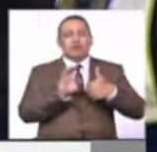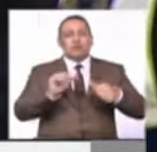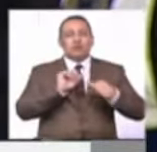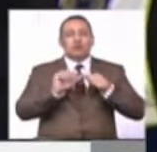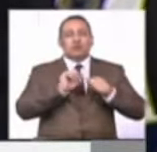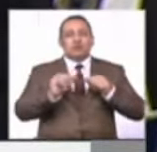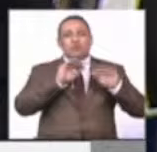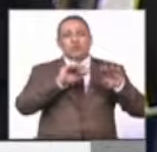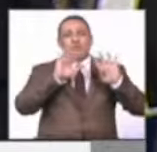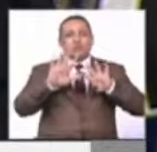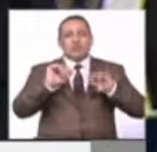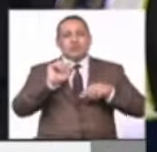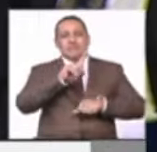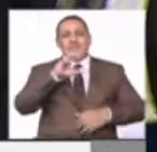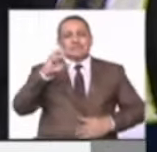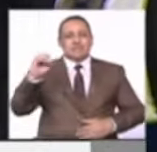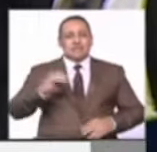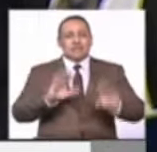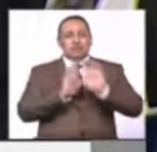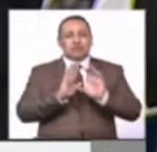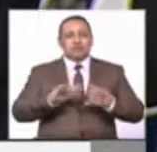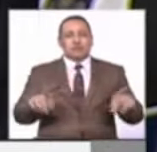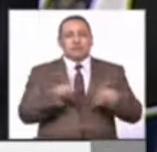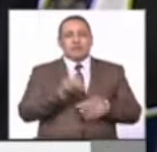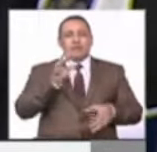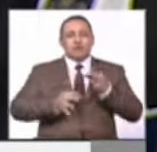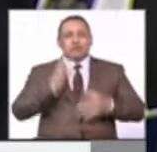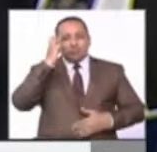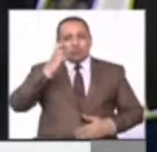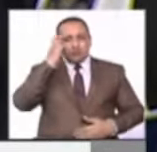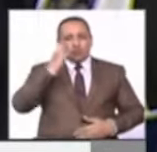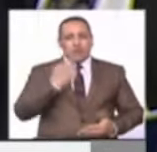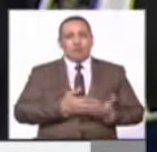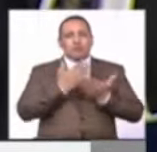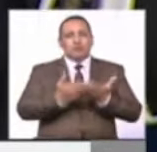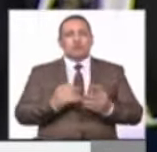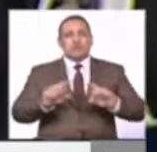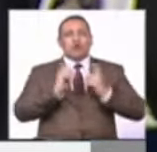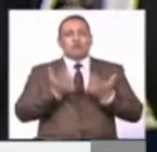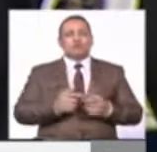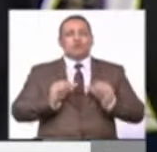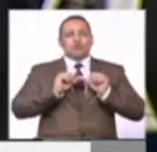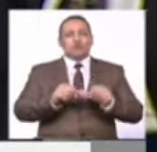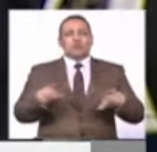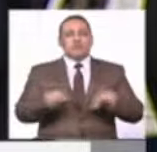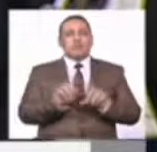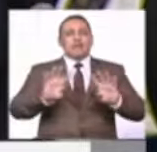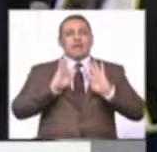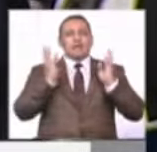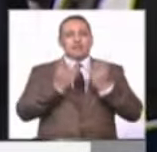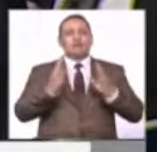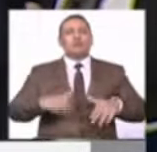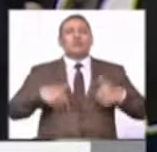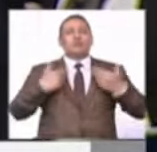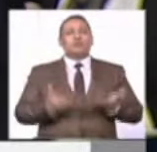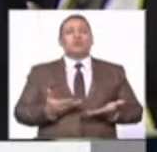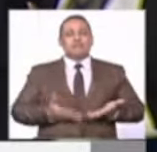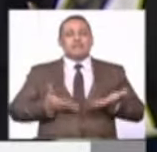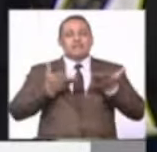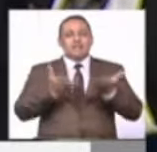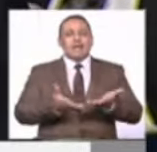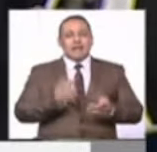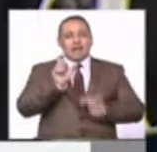991 de la constitución en el juicio político a propuesta de la comisión permanente el pleno puede imponer a los